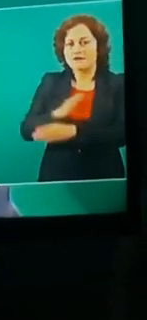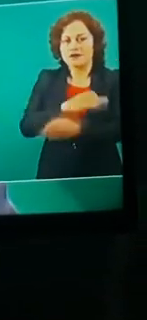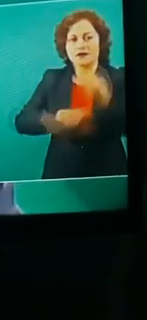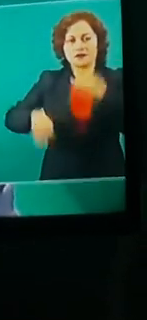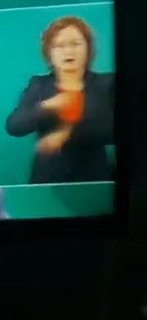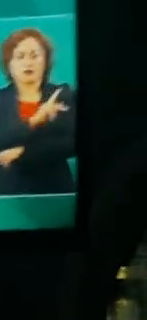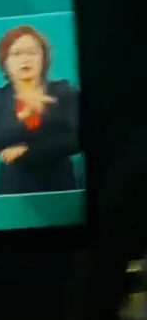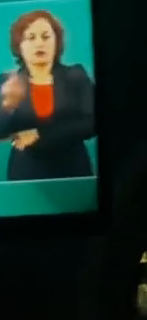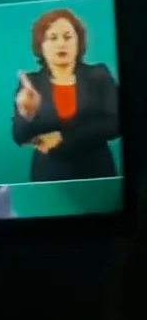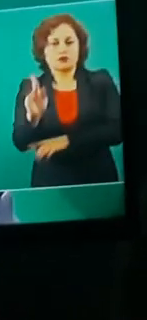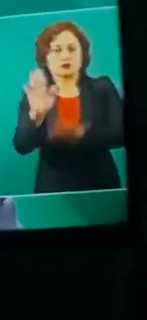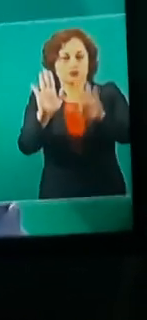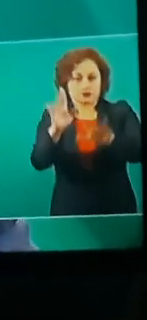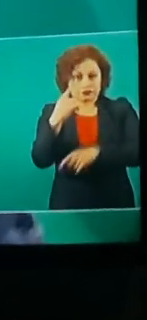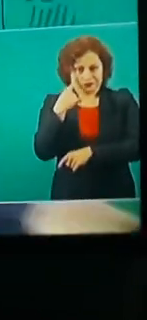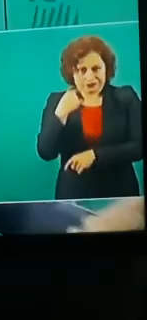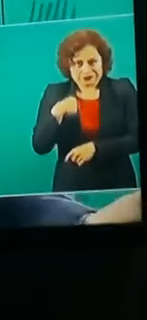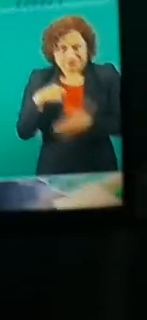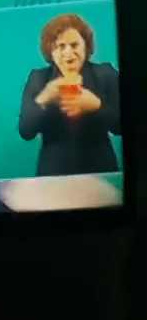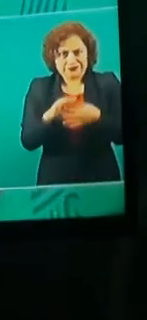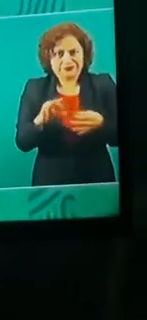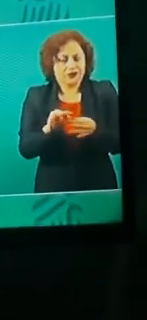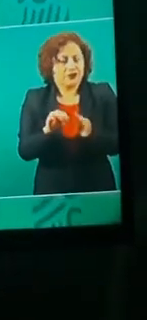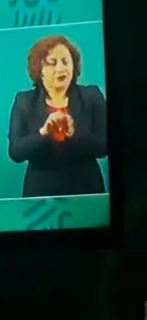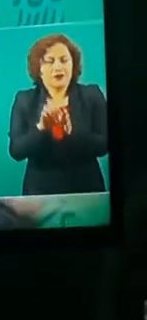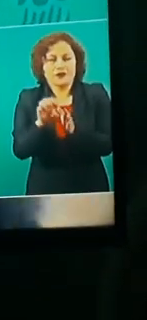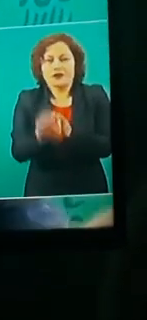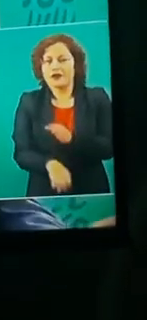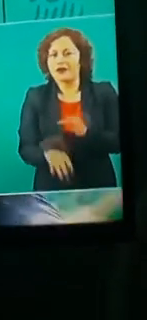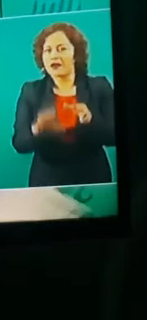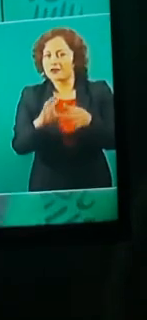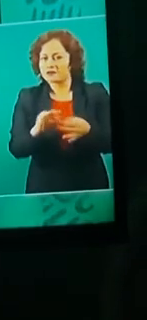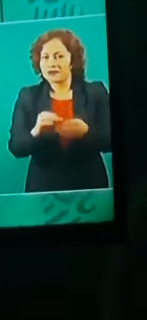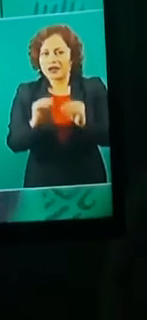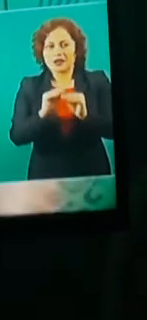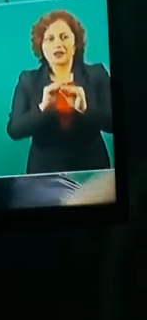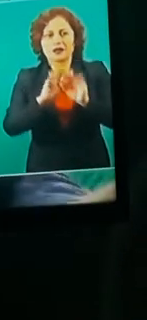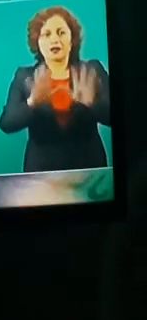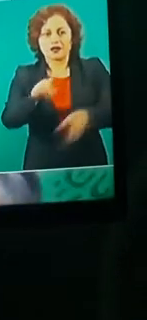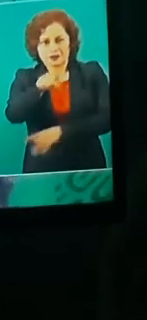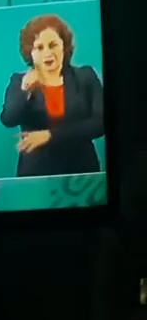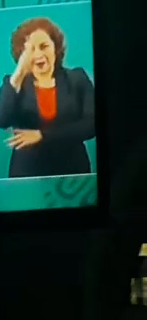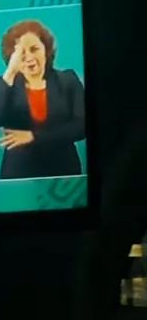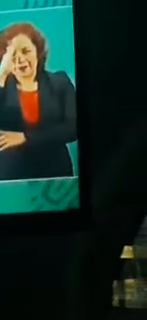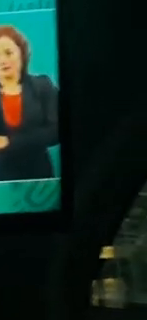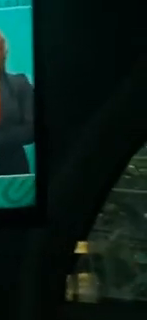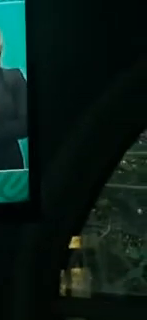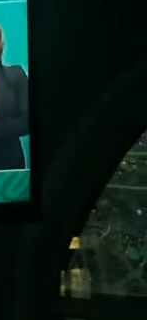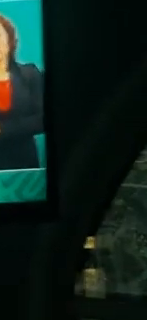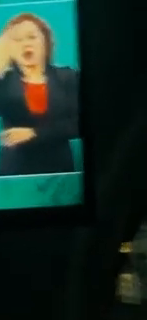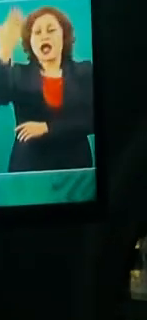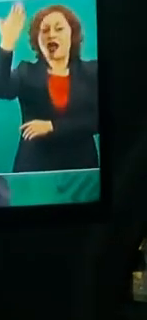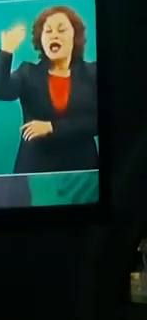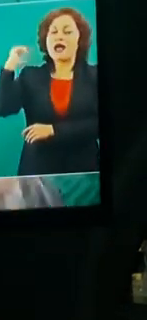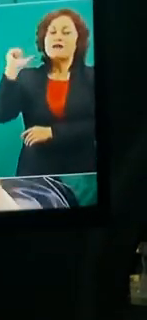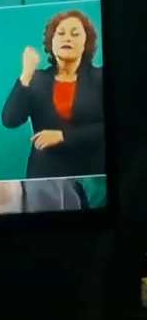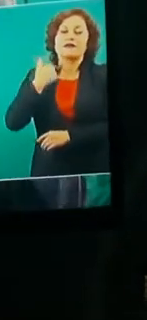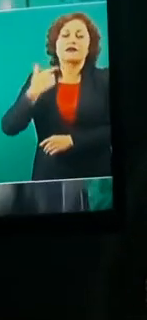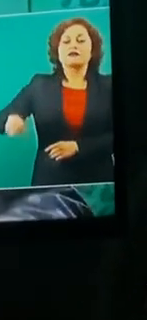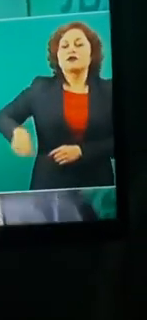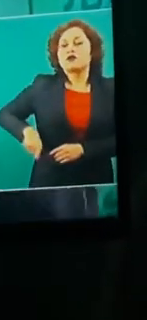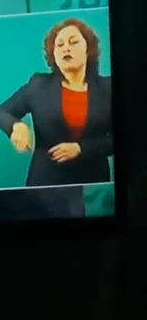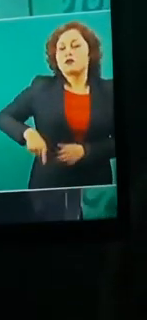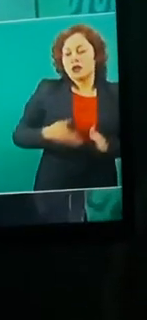inventando nada. Vean qué pasaba antes de que llegáramos al gobierno. A partir